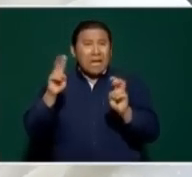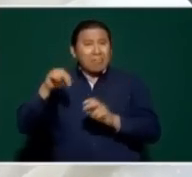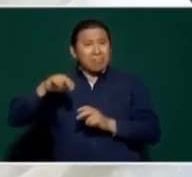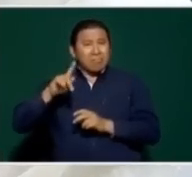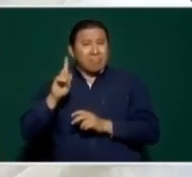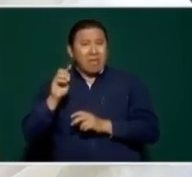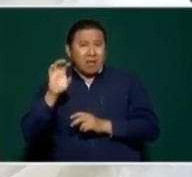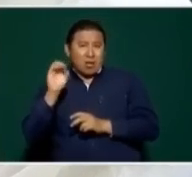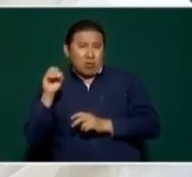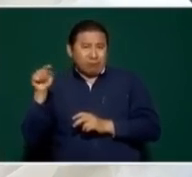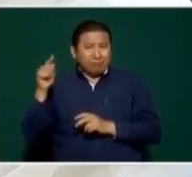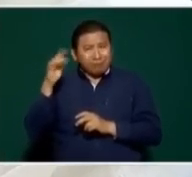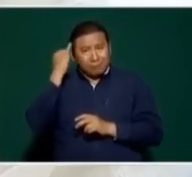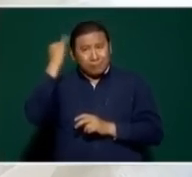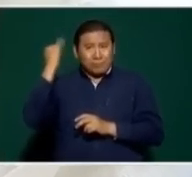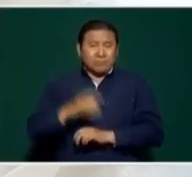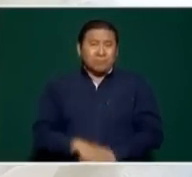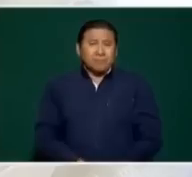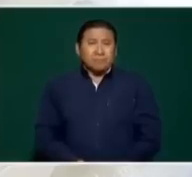Lerdo,